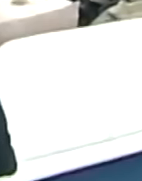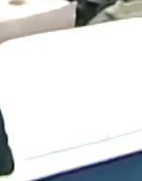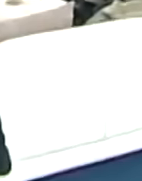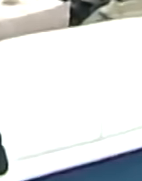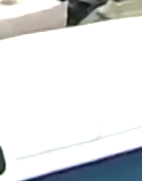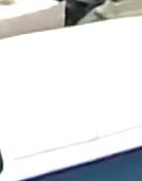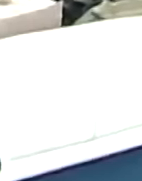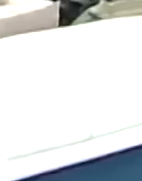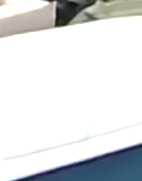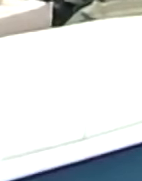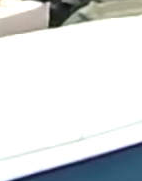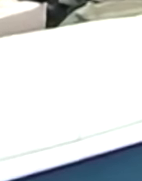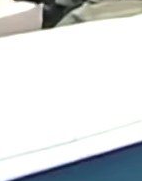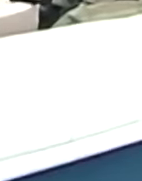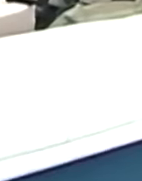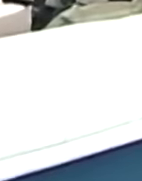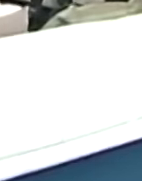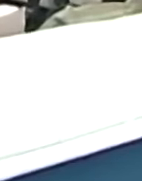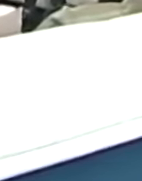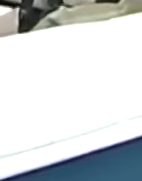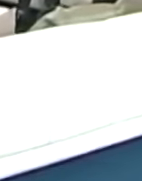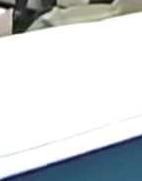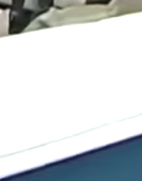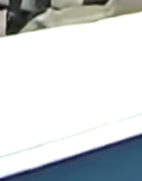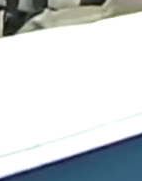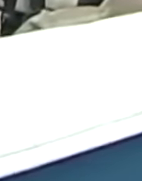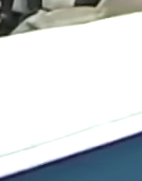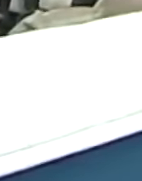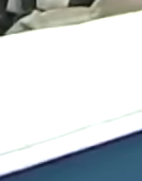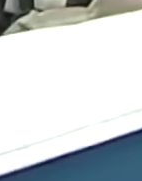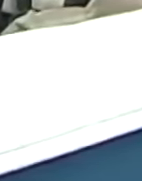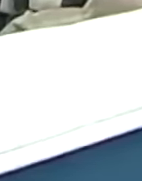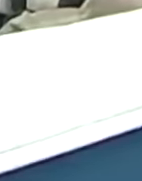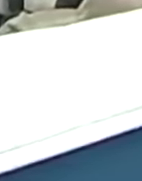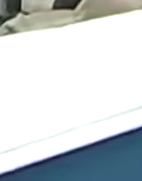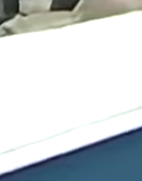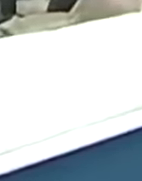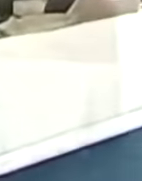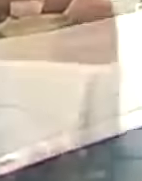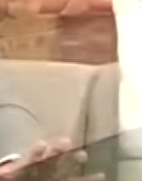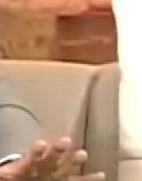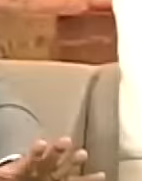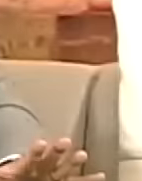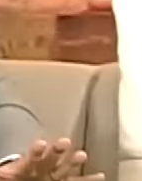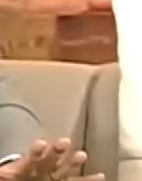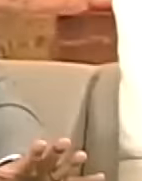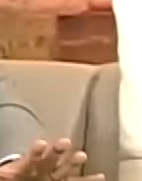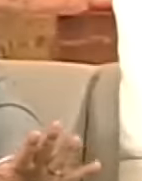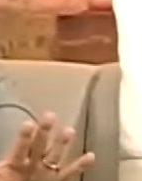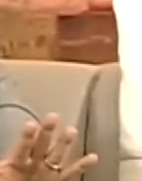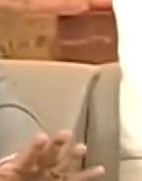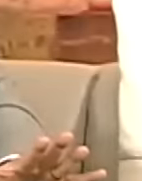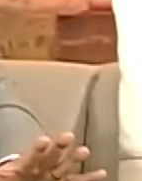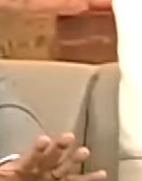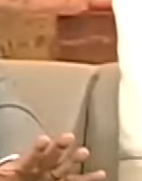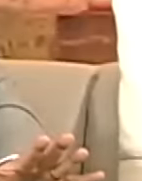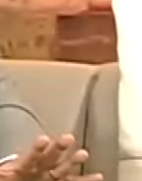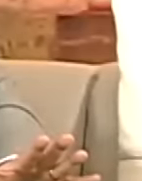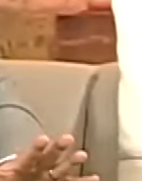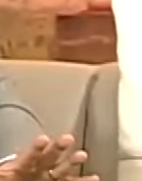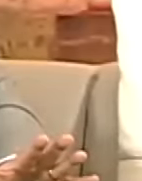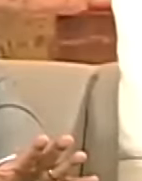en base a la Constitución, a las leyes y al poder electoral, al referéndum